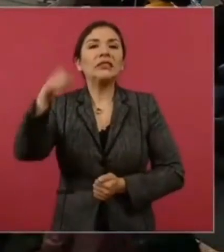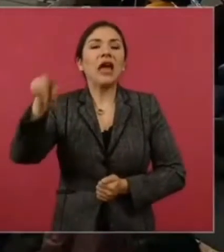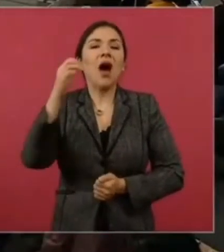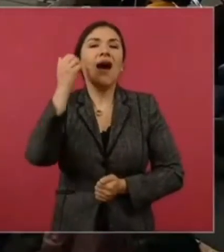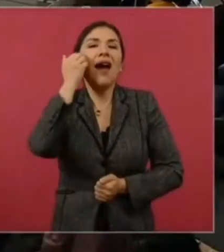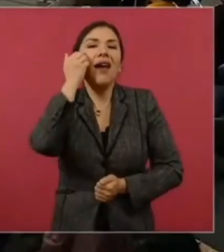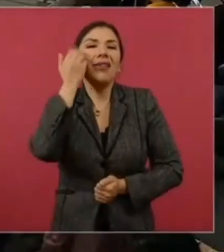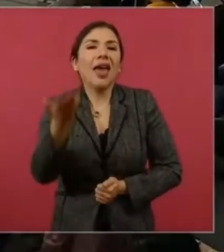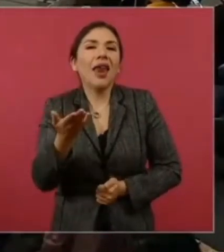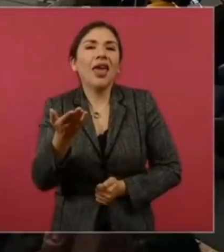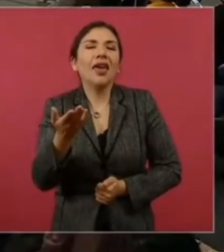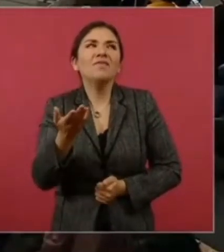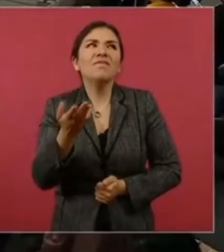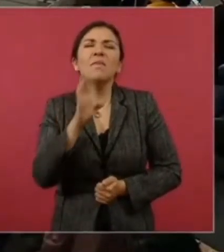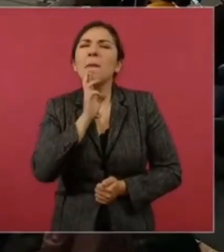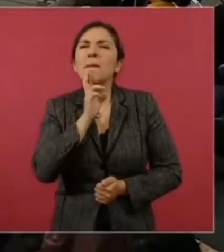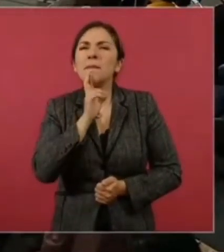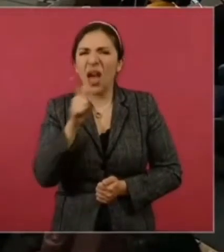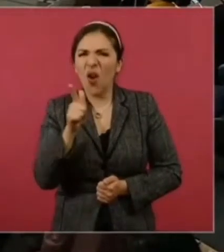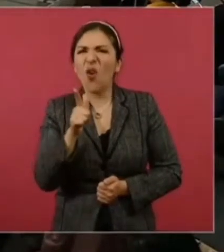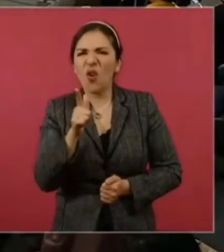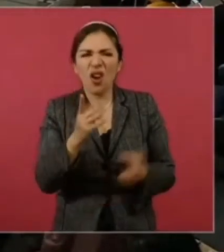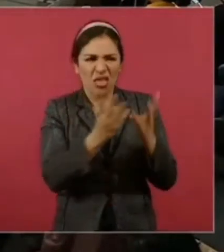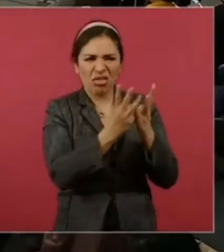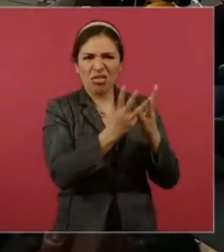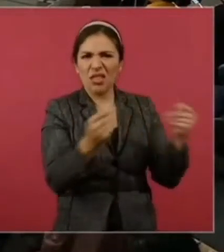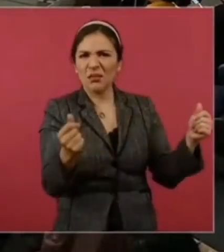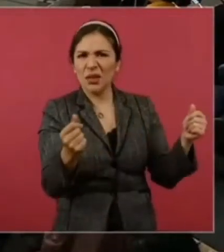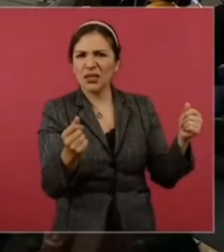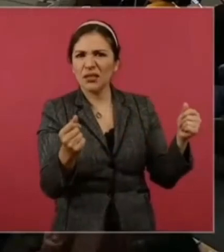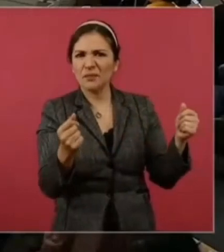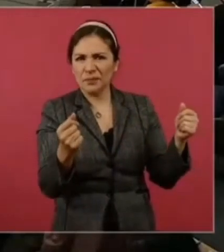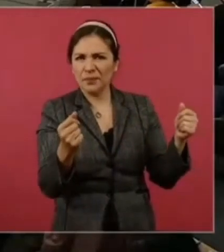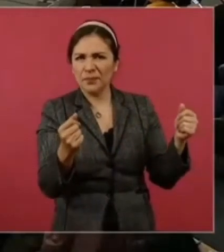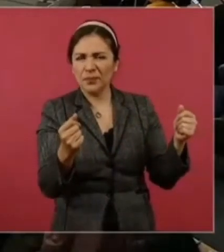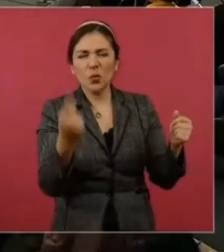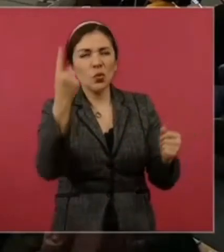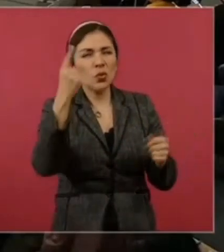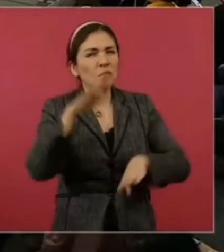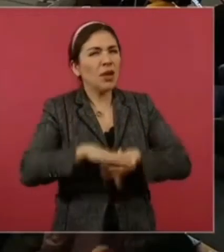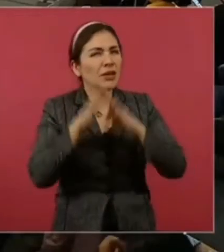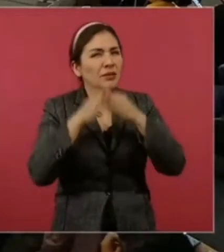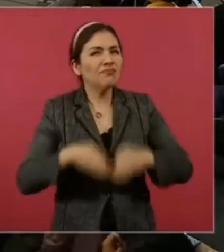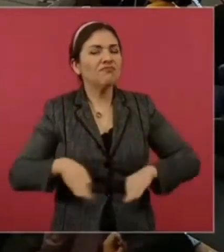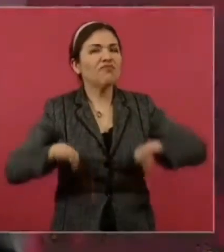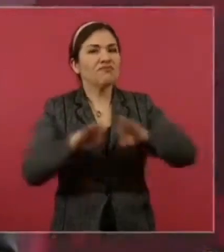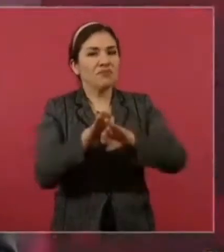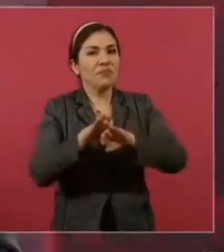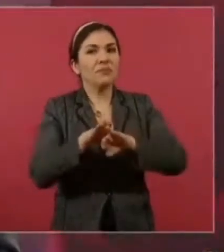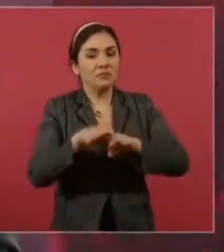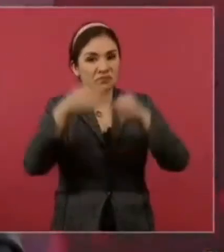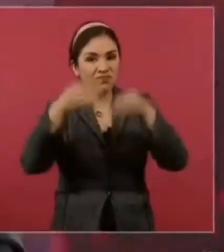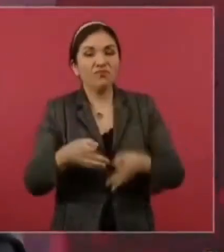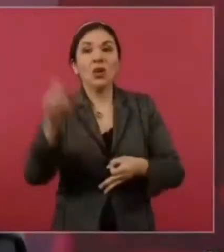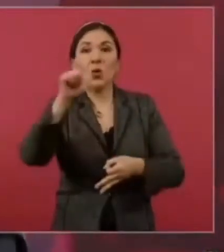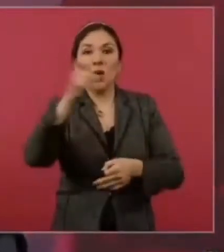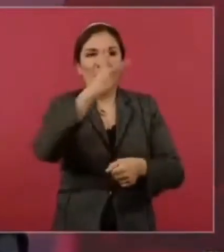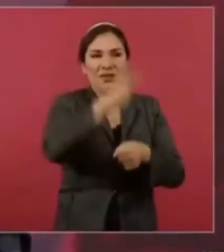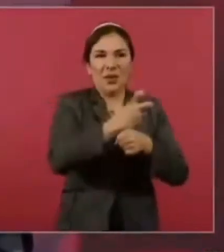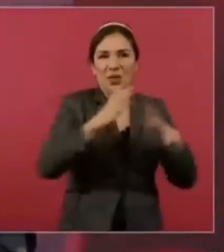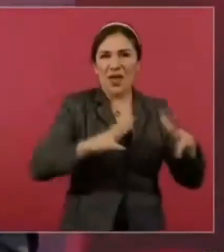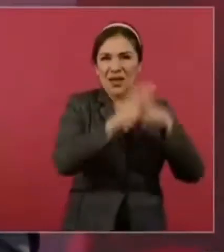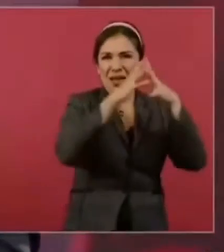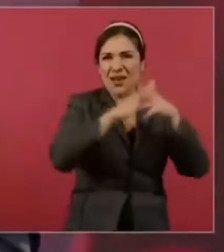querían desaparecer. Uno de los logros más importantes después de la Segunda Guerra